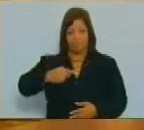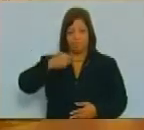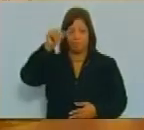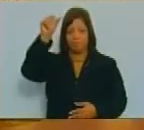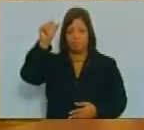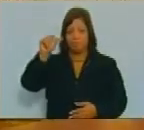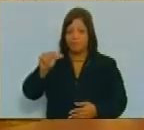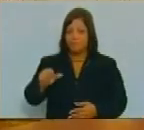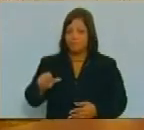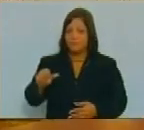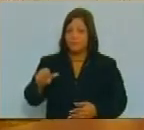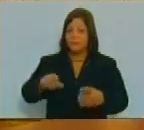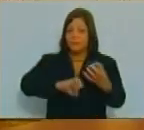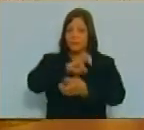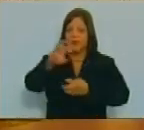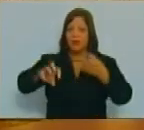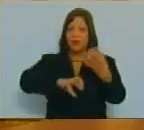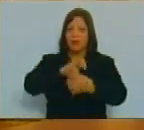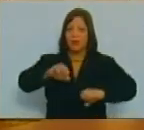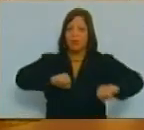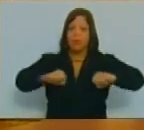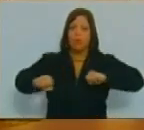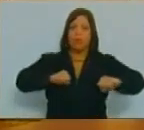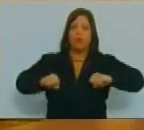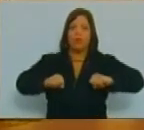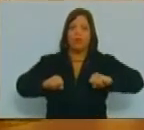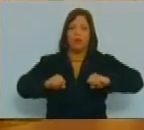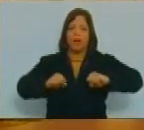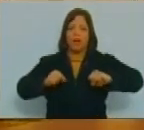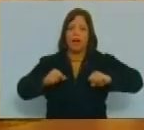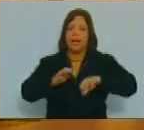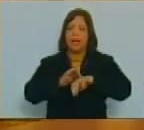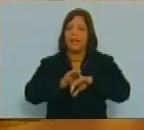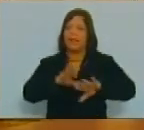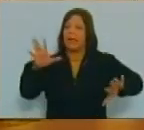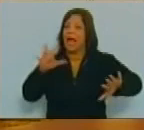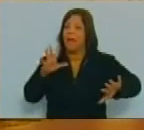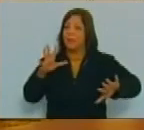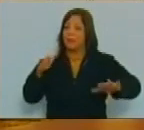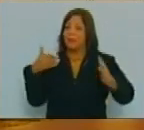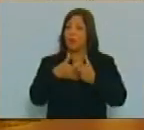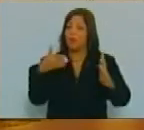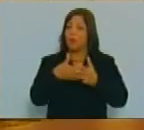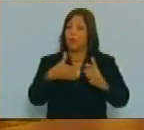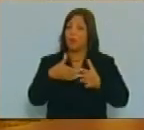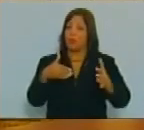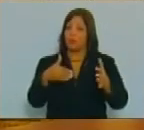los actos desestabilizadores de las graves alteración al orden público